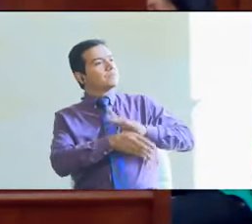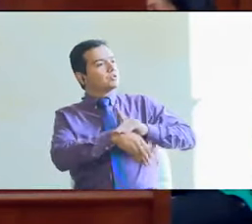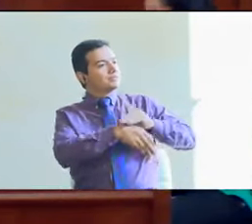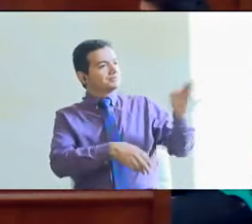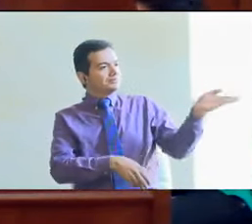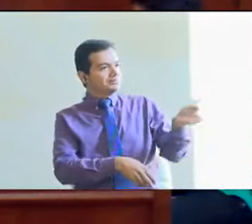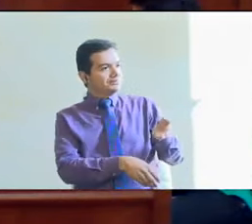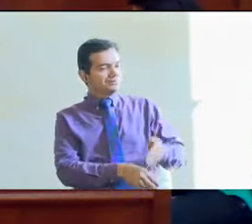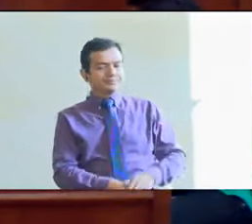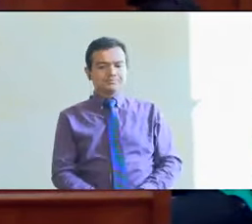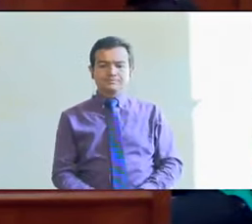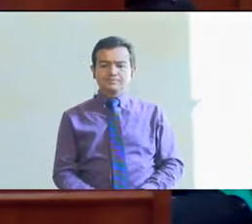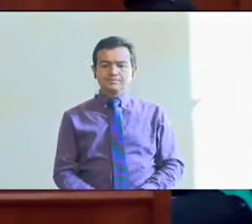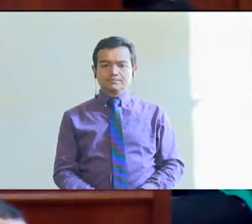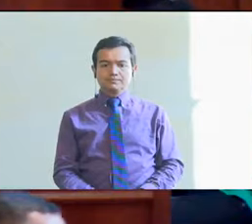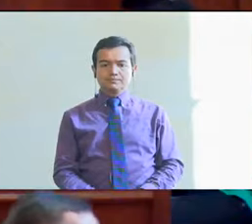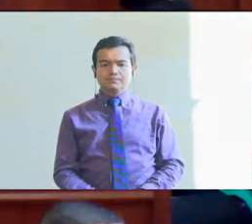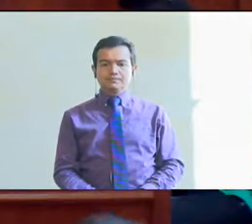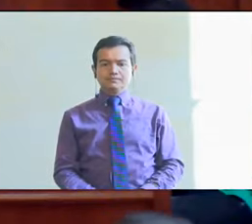palabra